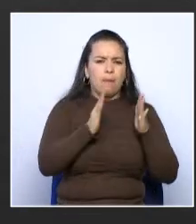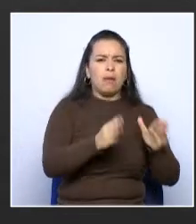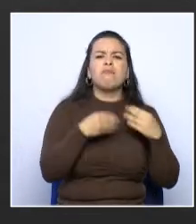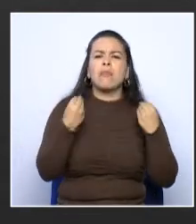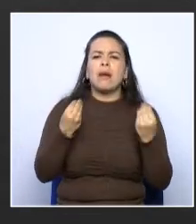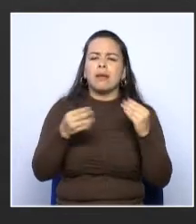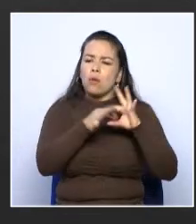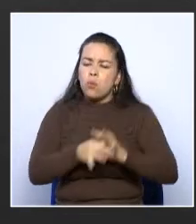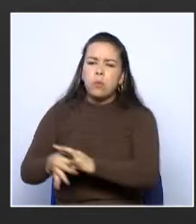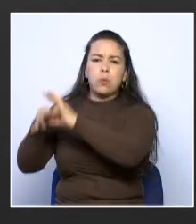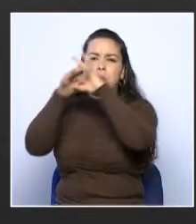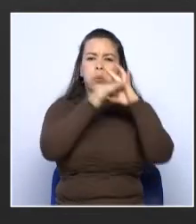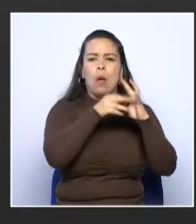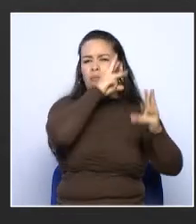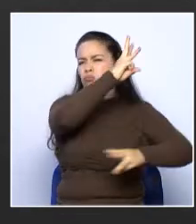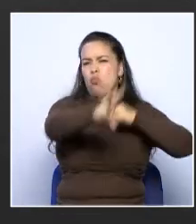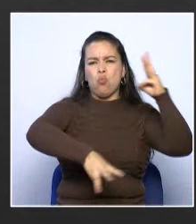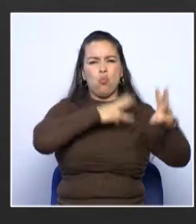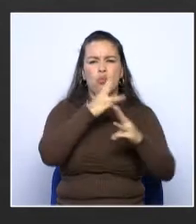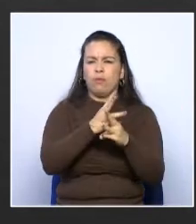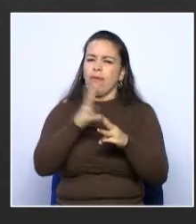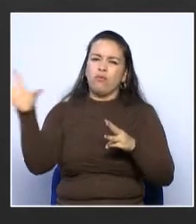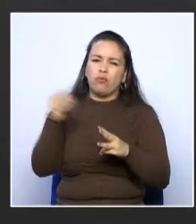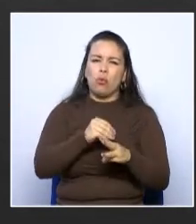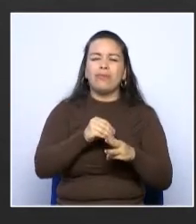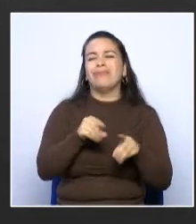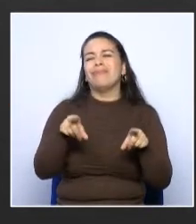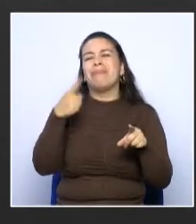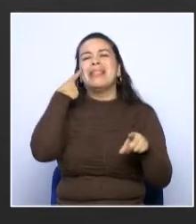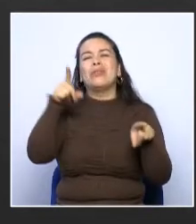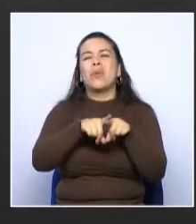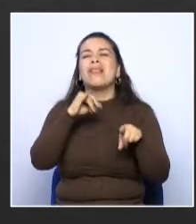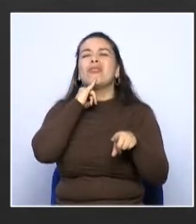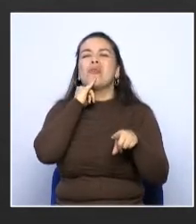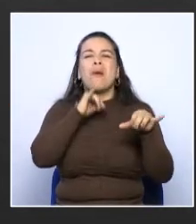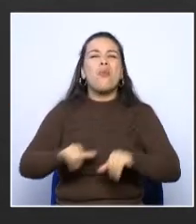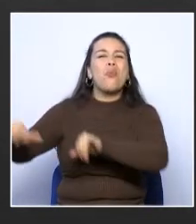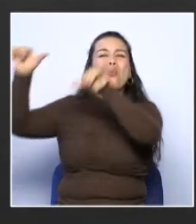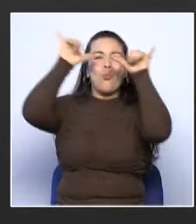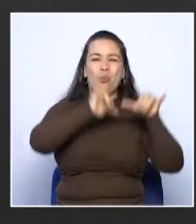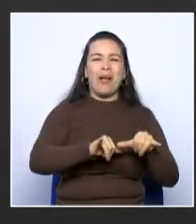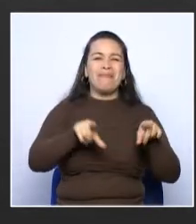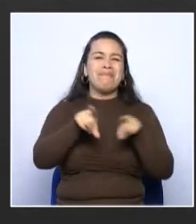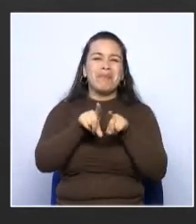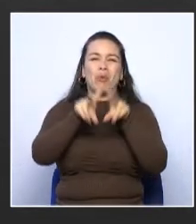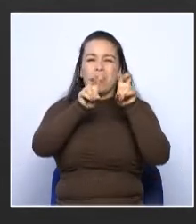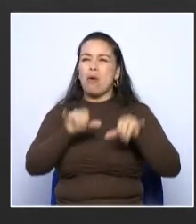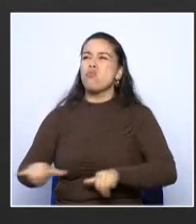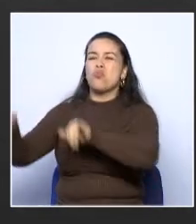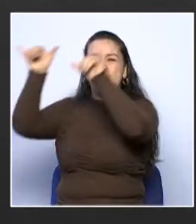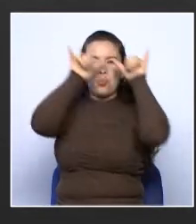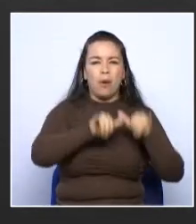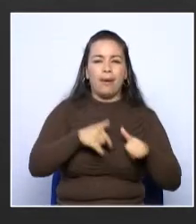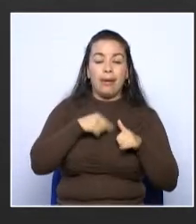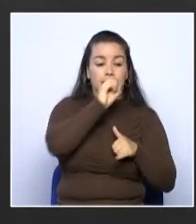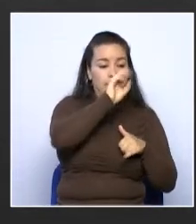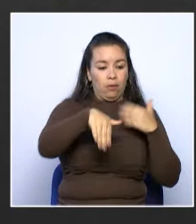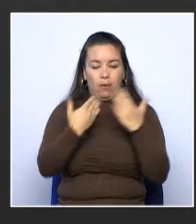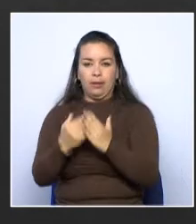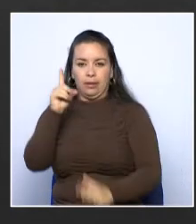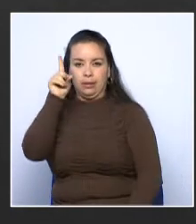para unificar a nivel mundial, hablar todos en un mismo idioma, ¿sí? Entonces va de números del 0 al